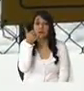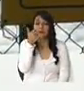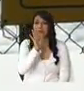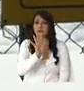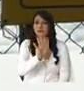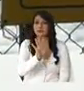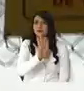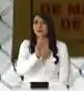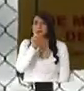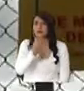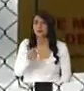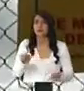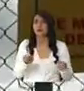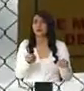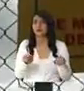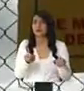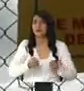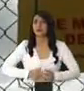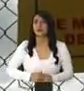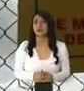tien que hacer un control